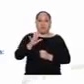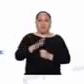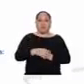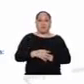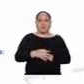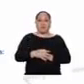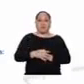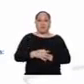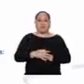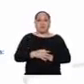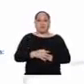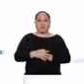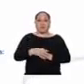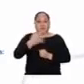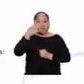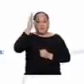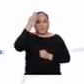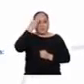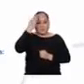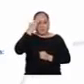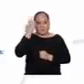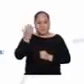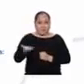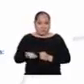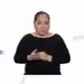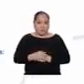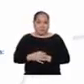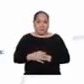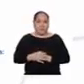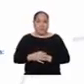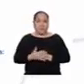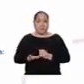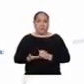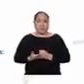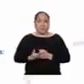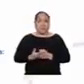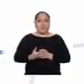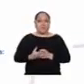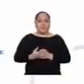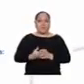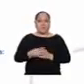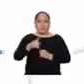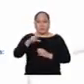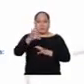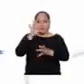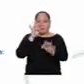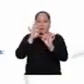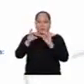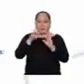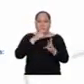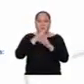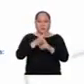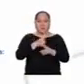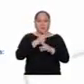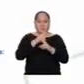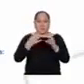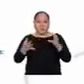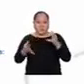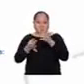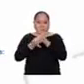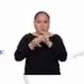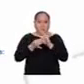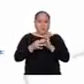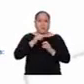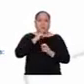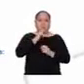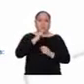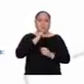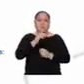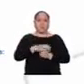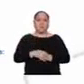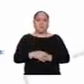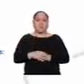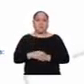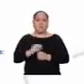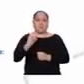0,75. Y sabemos también que para llegar a la unidad nos